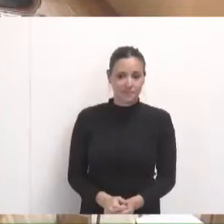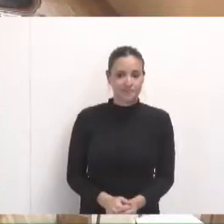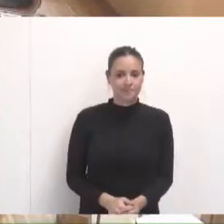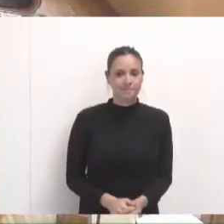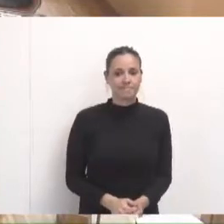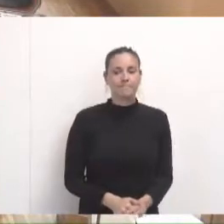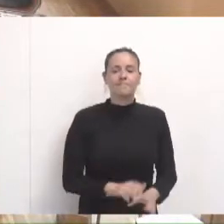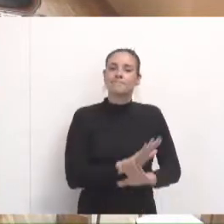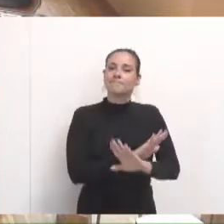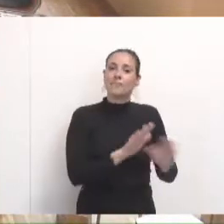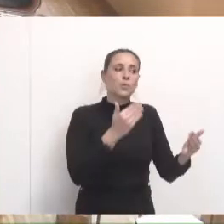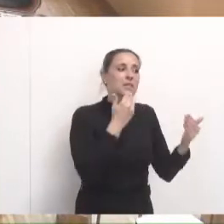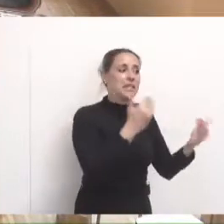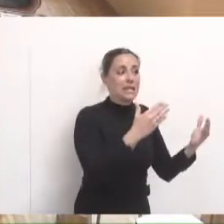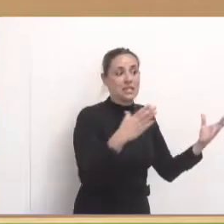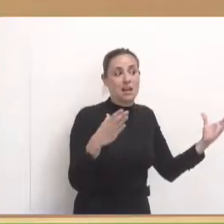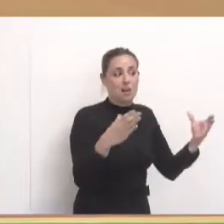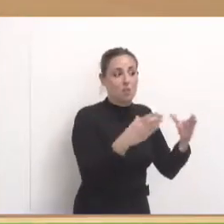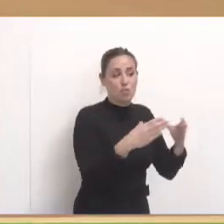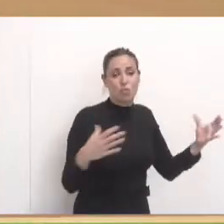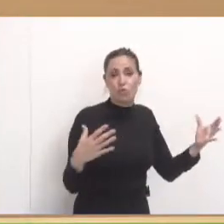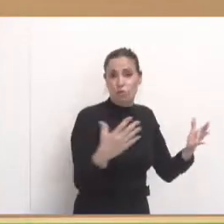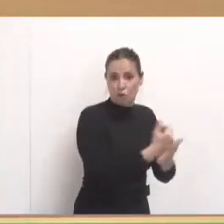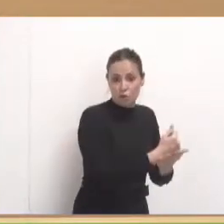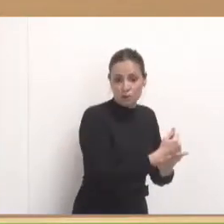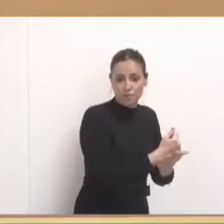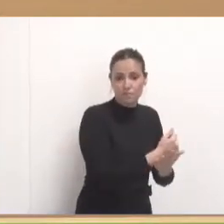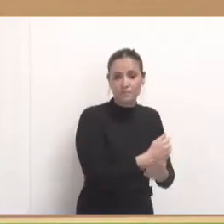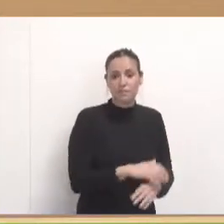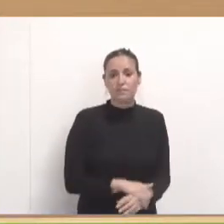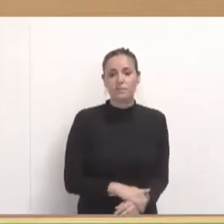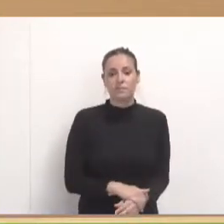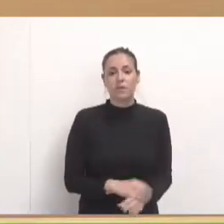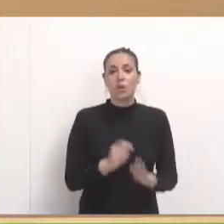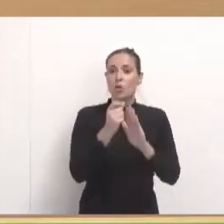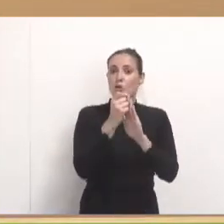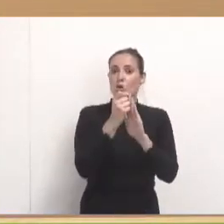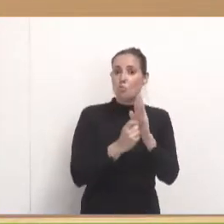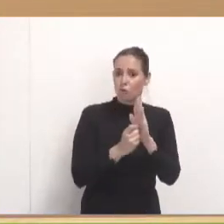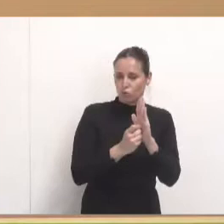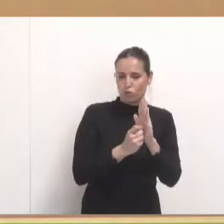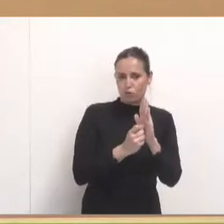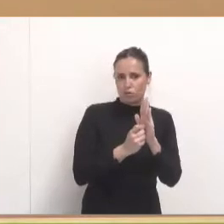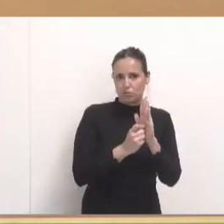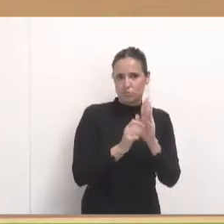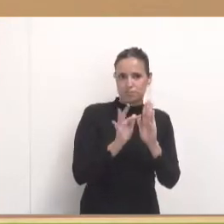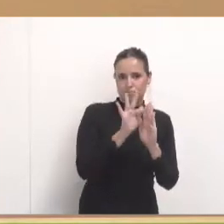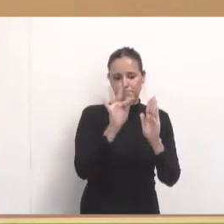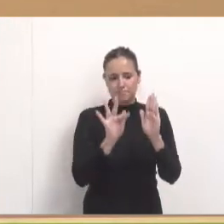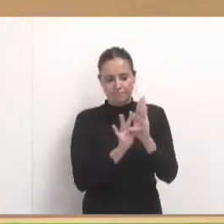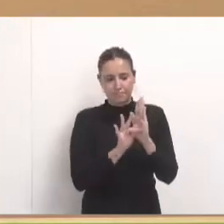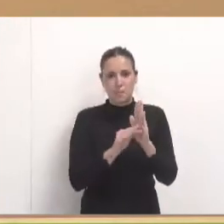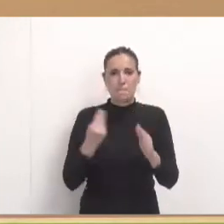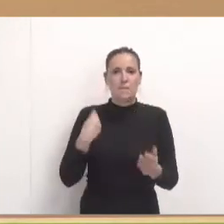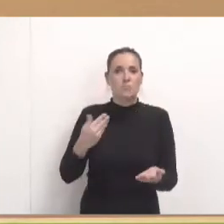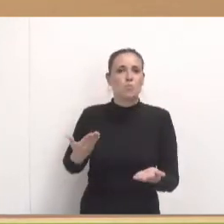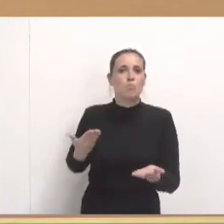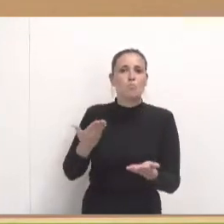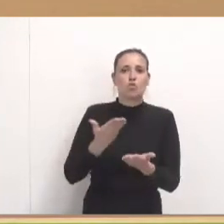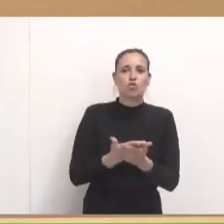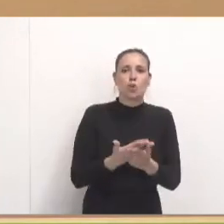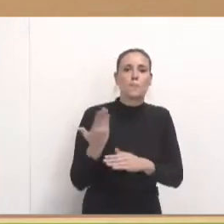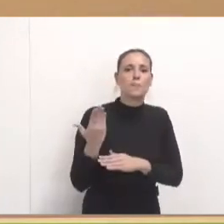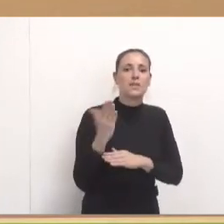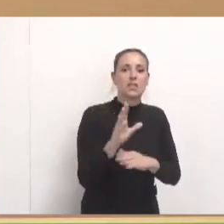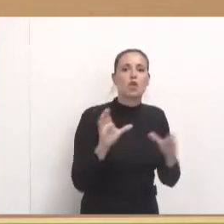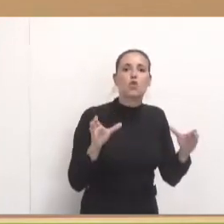Muy bien, muchas gracias a todos los grupos. Pasamos al siguiente punto del orden del día, que es la moción que presenta los